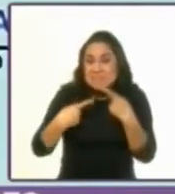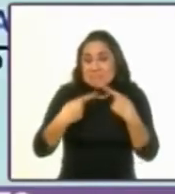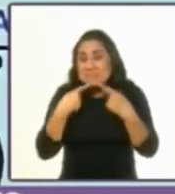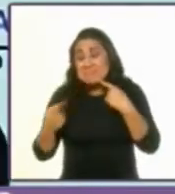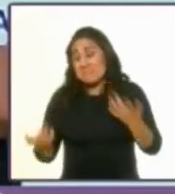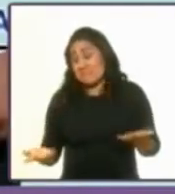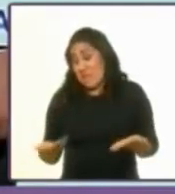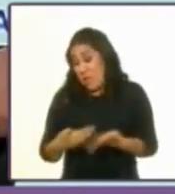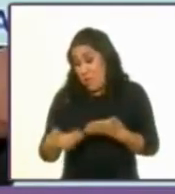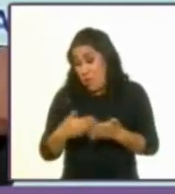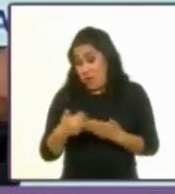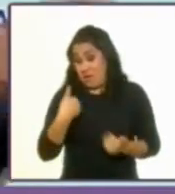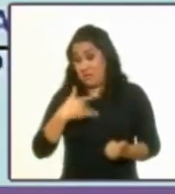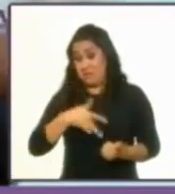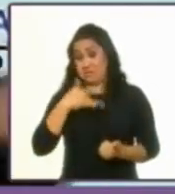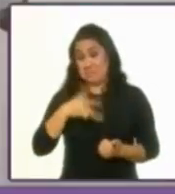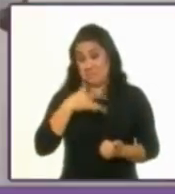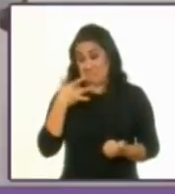este